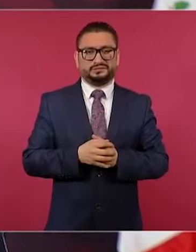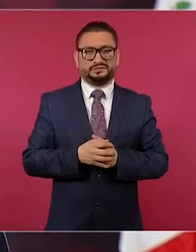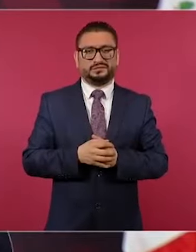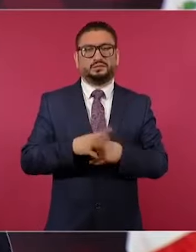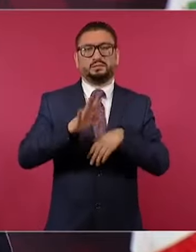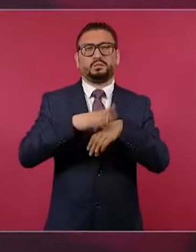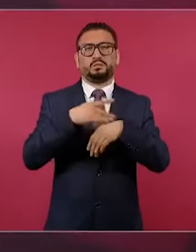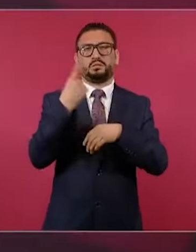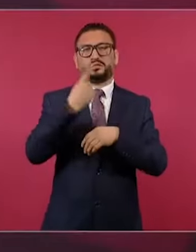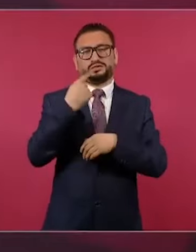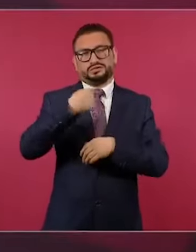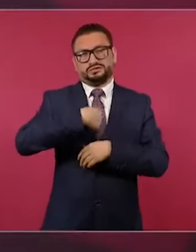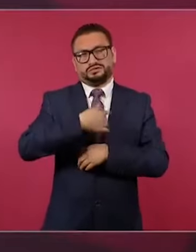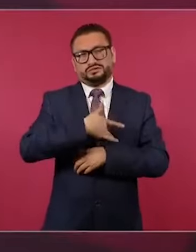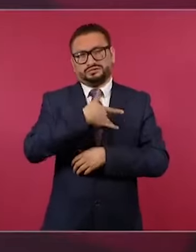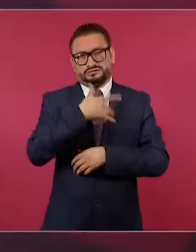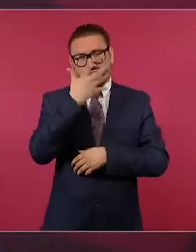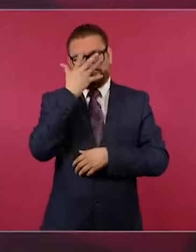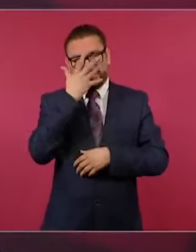Porque me va a dar mucha pena